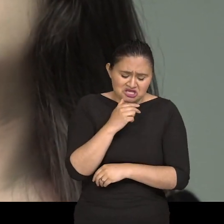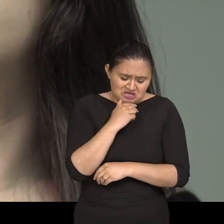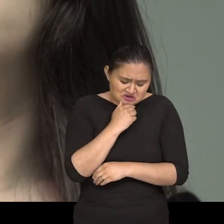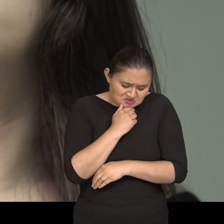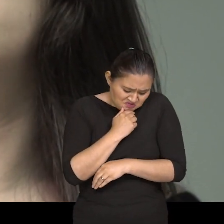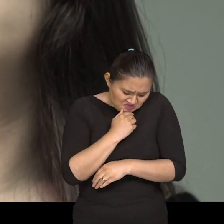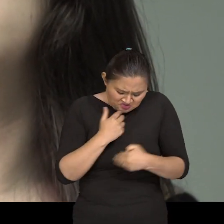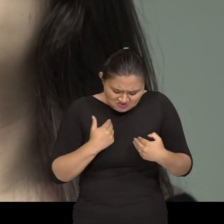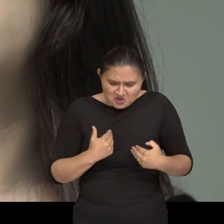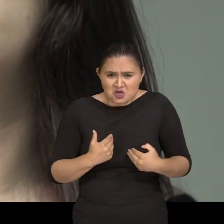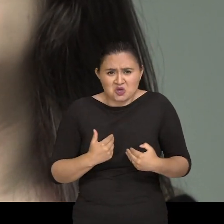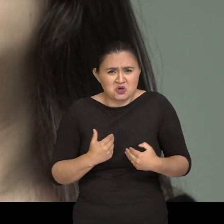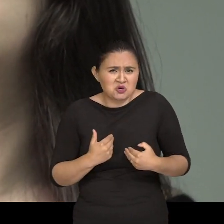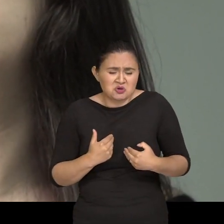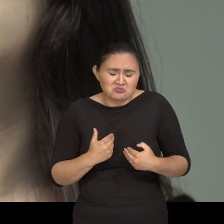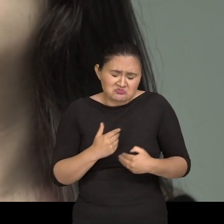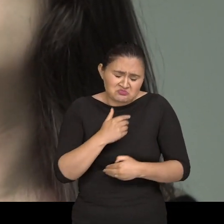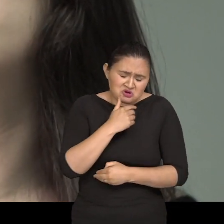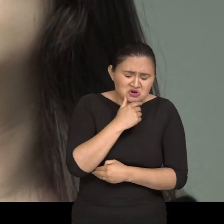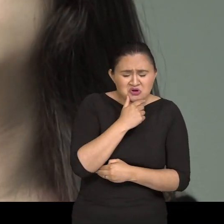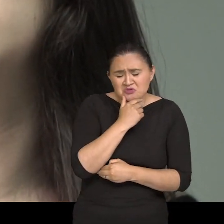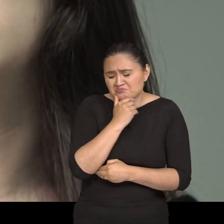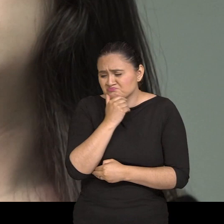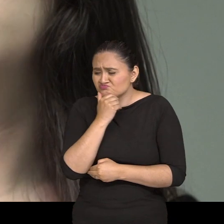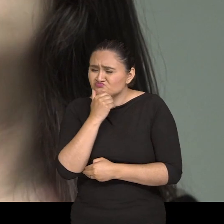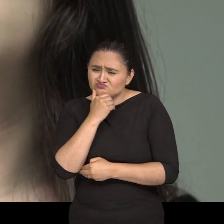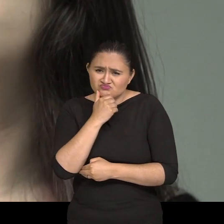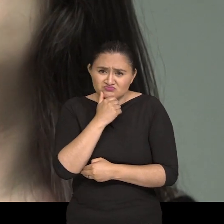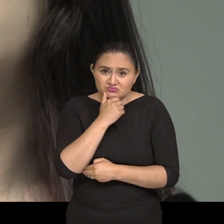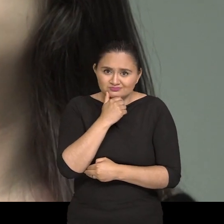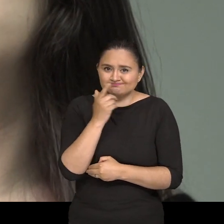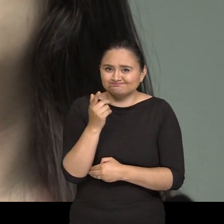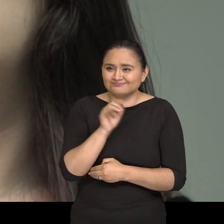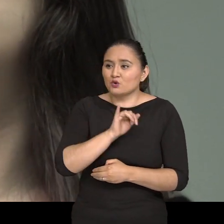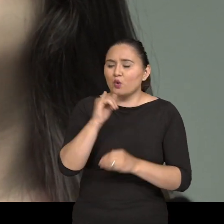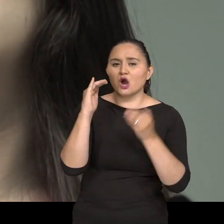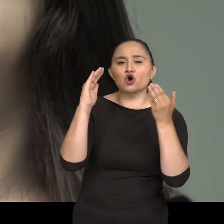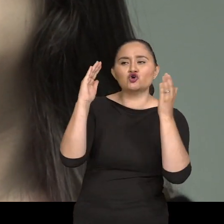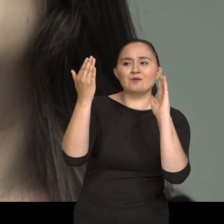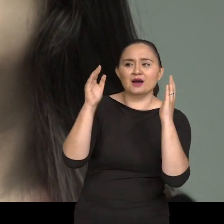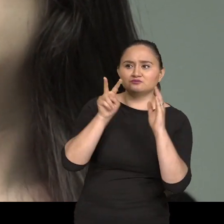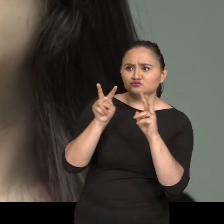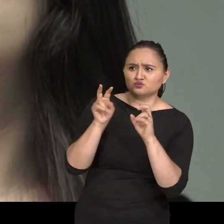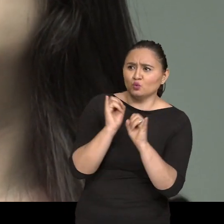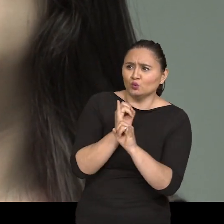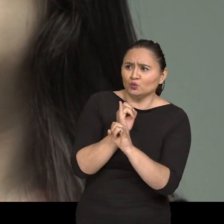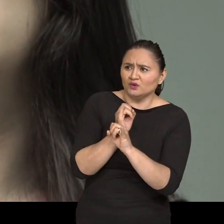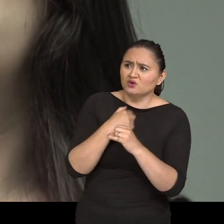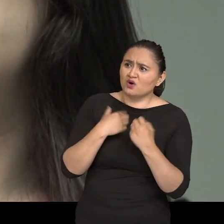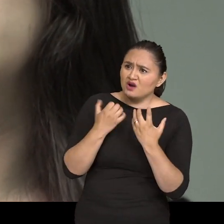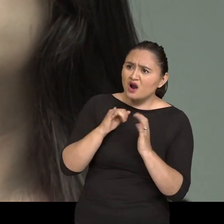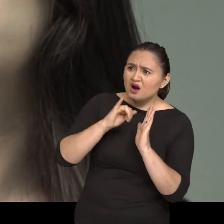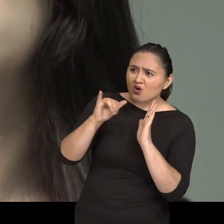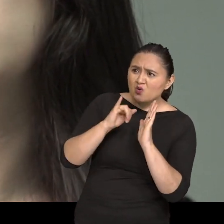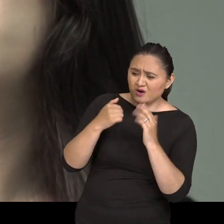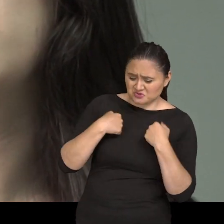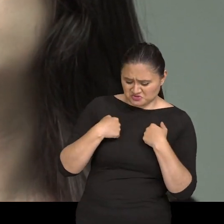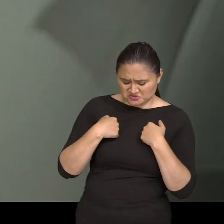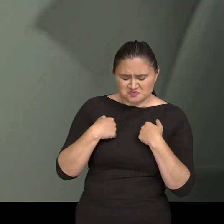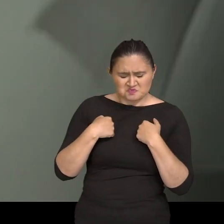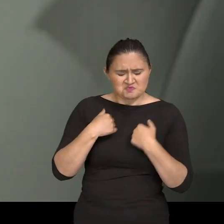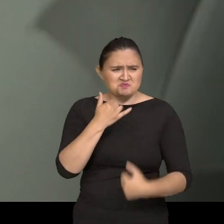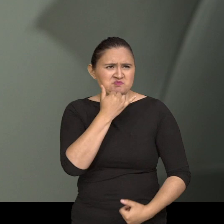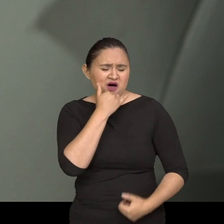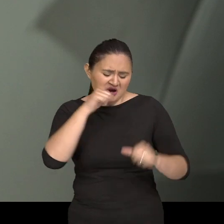acomplejado aunque tu cuerpo está bien para ti no lo está porque tienes tú te comparas mucho con las otras chicas y tú estás aes gener a ti misma que tú no estás